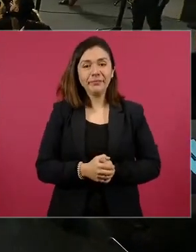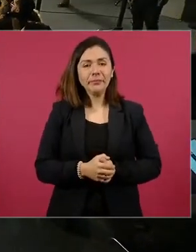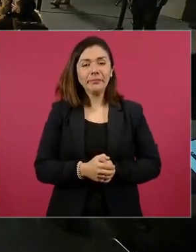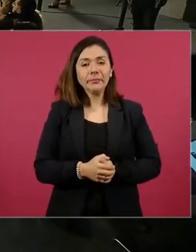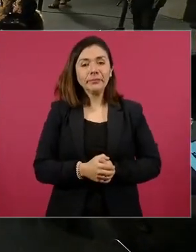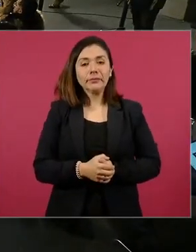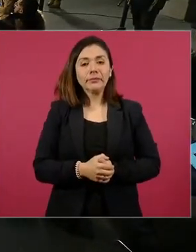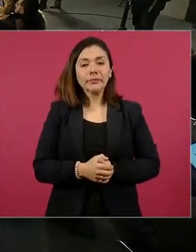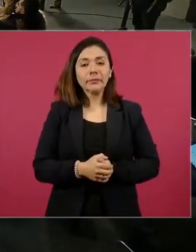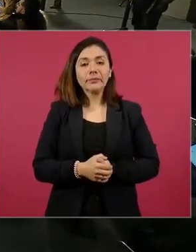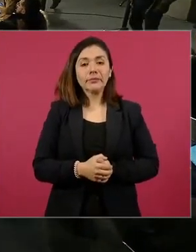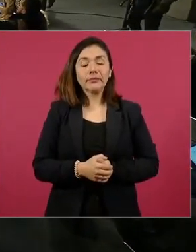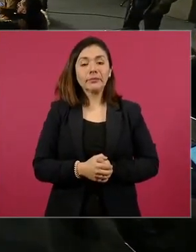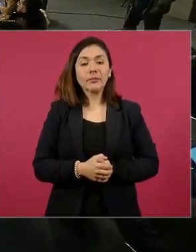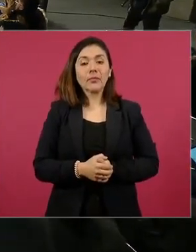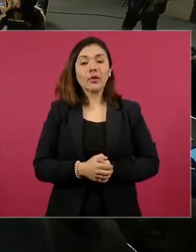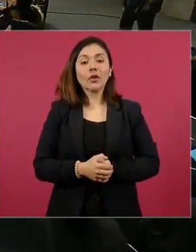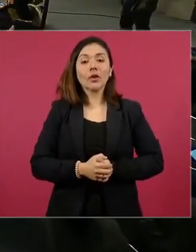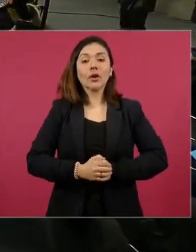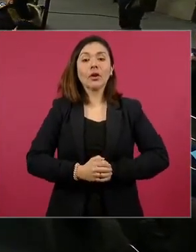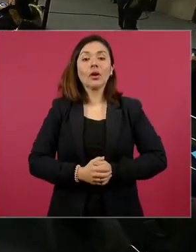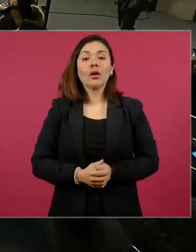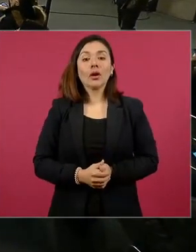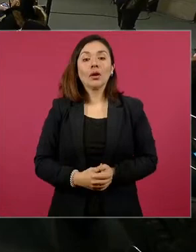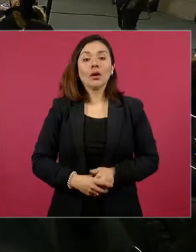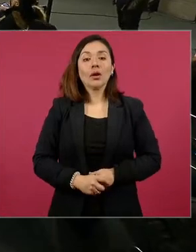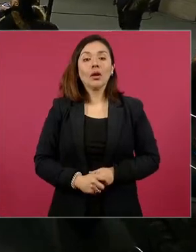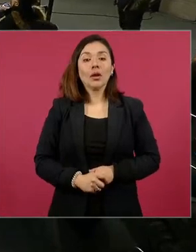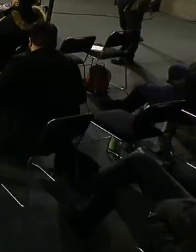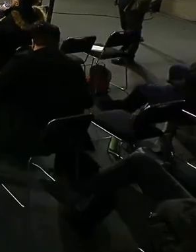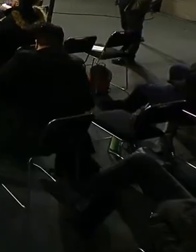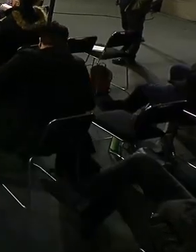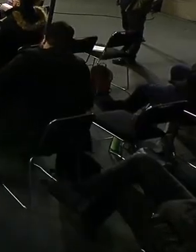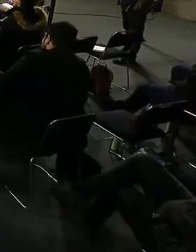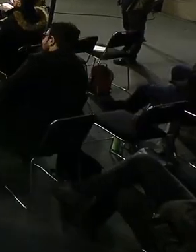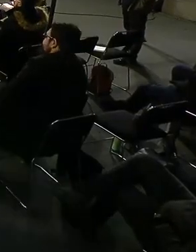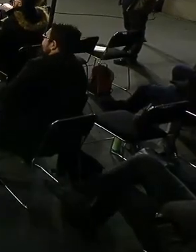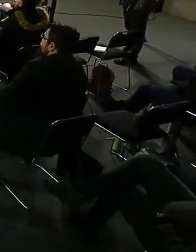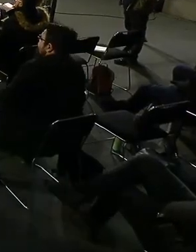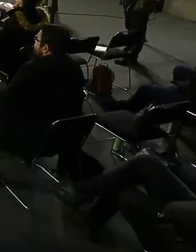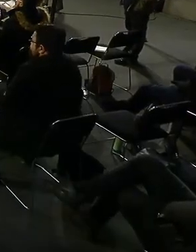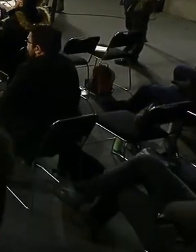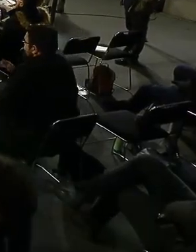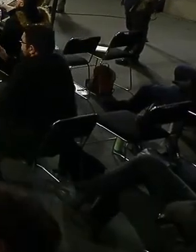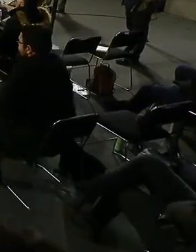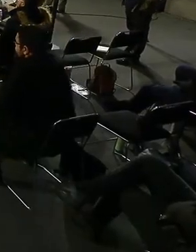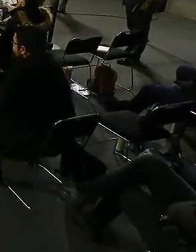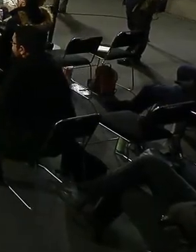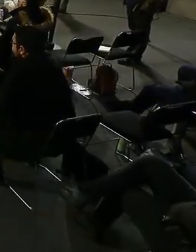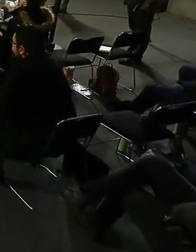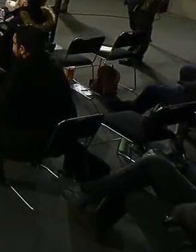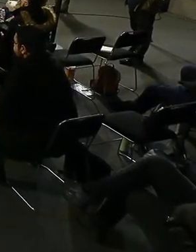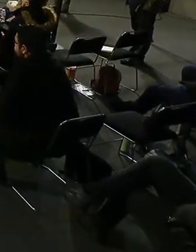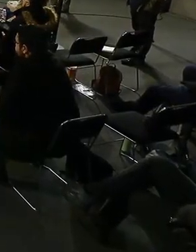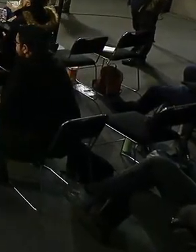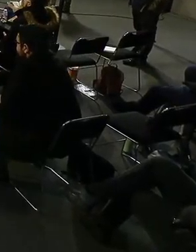las deportaciones, presidente, le preguntaron, ¿siguen suspendidas las deportaciones de los inmigrantes?